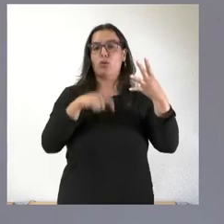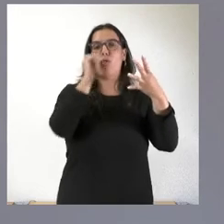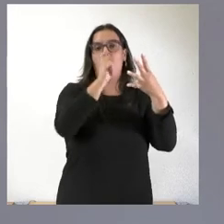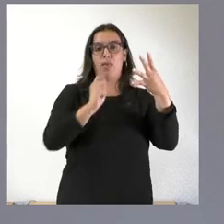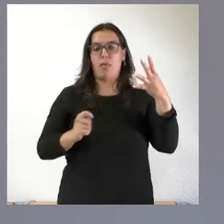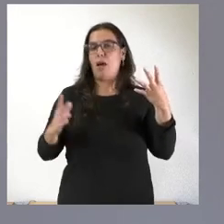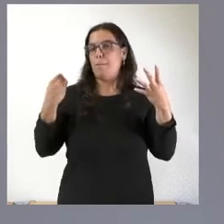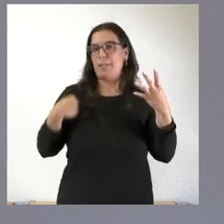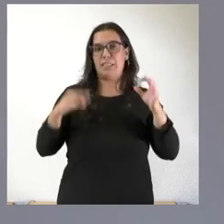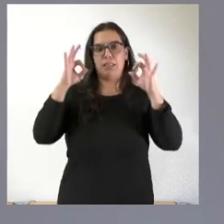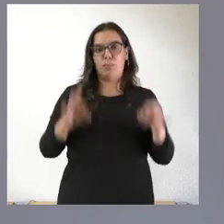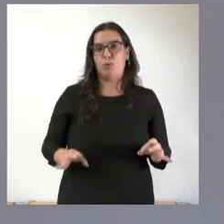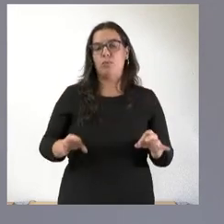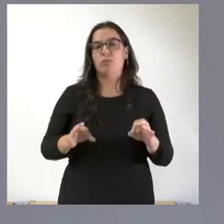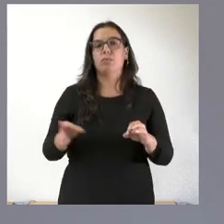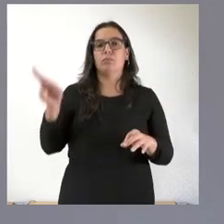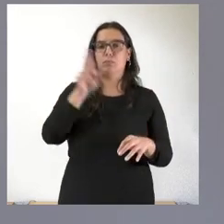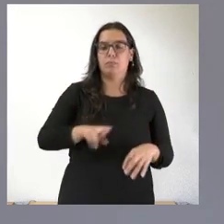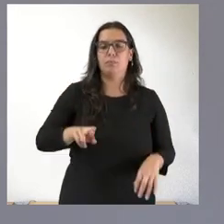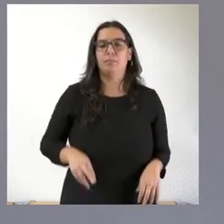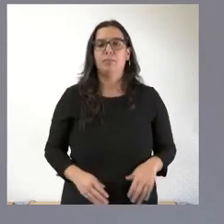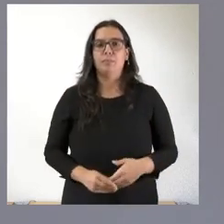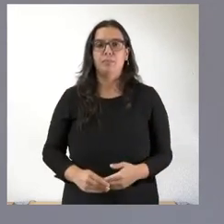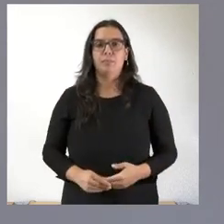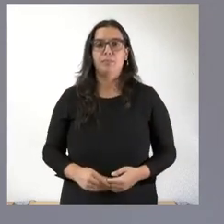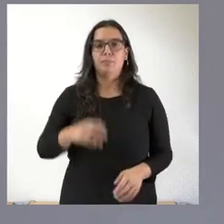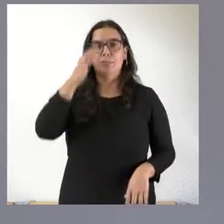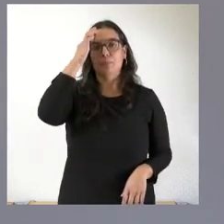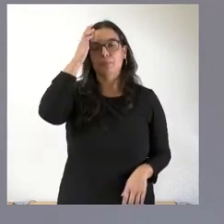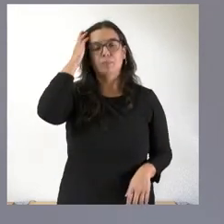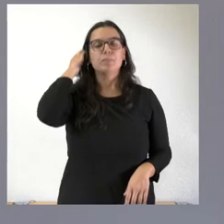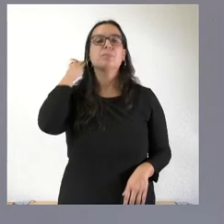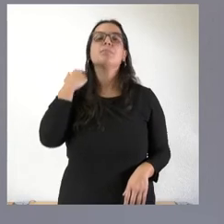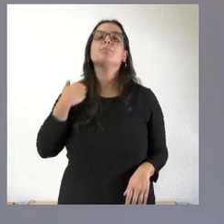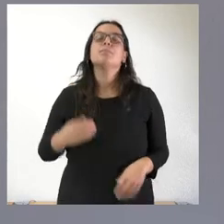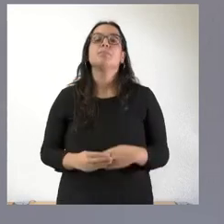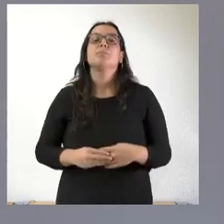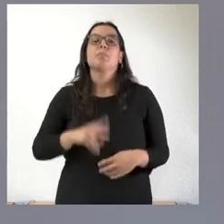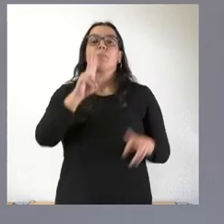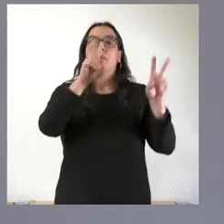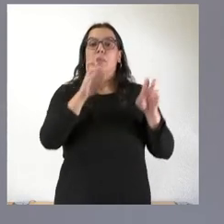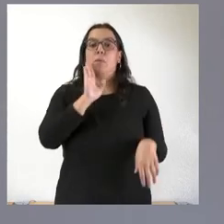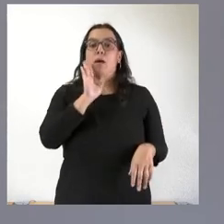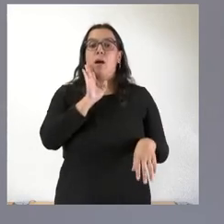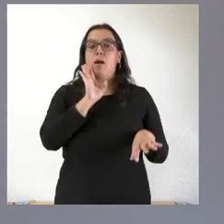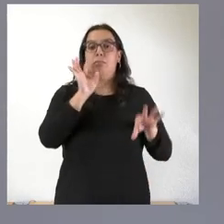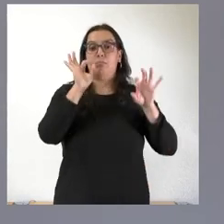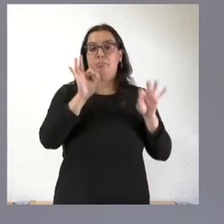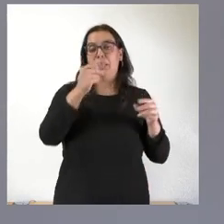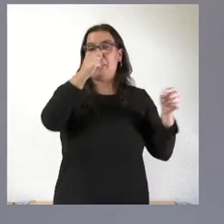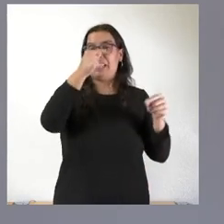mismas personas que venían desempeñando sus funciones hasta ahora. Al margen de estas cuestiones, que todas ellas las tienen con más